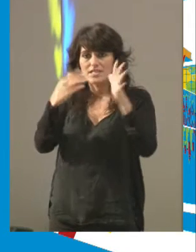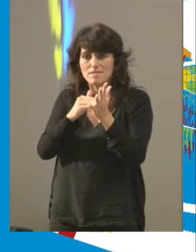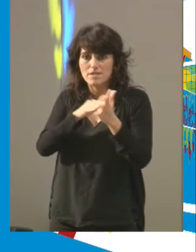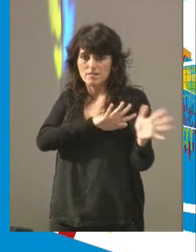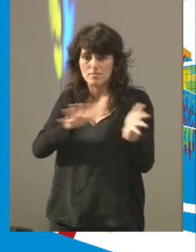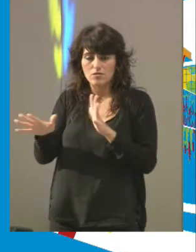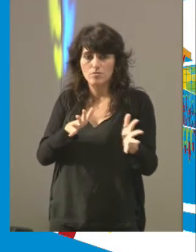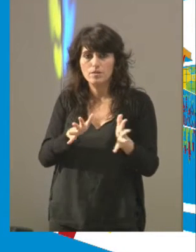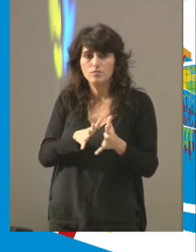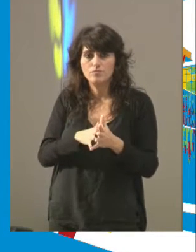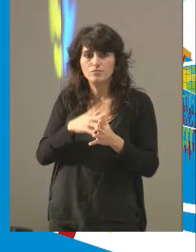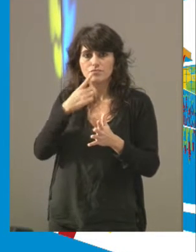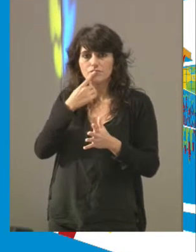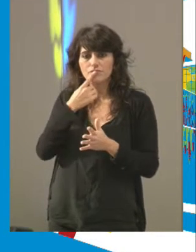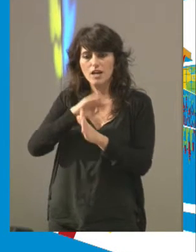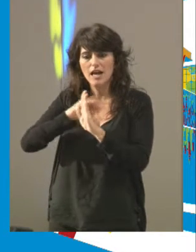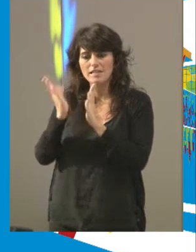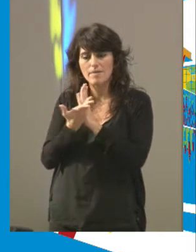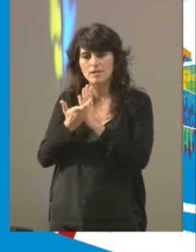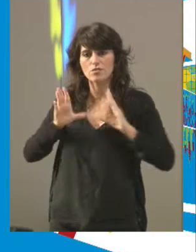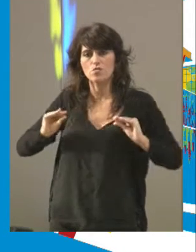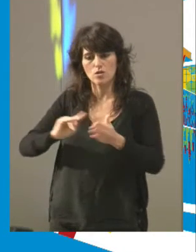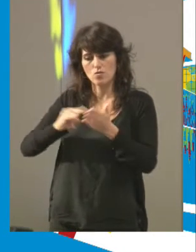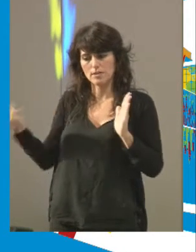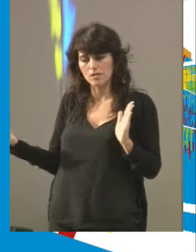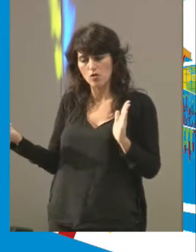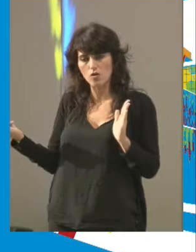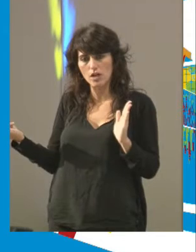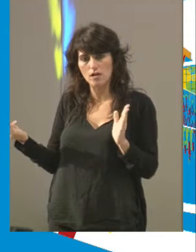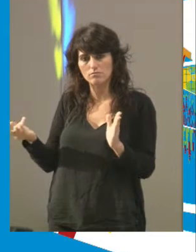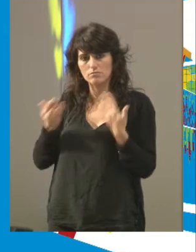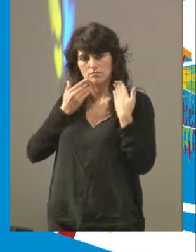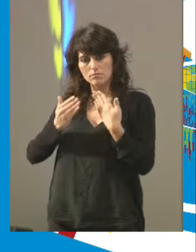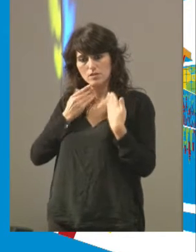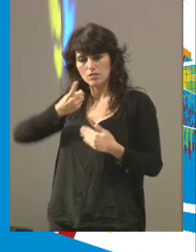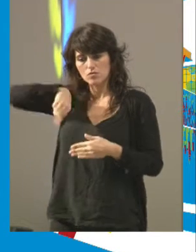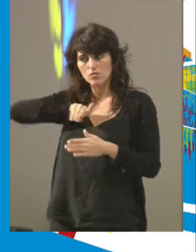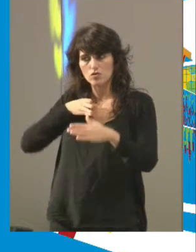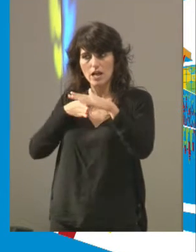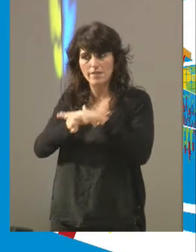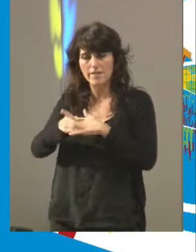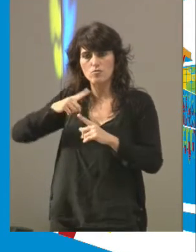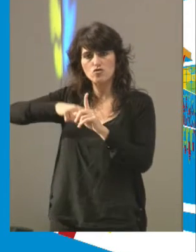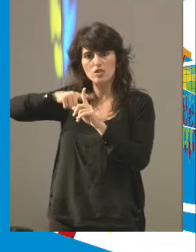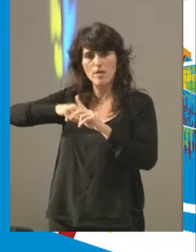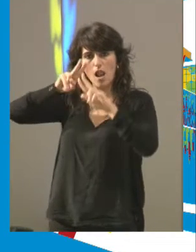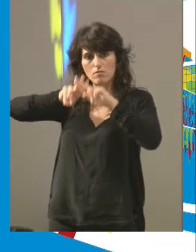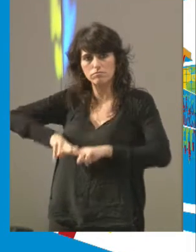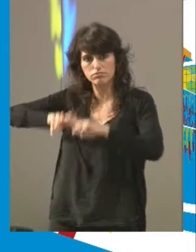6.000 encuestas, a través de la utilización de esta nueva tecnología estamos accediendo a un nivel de